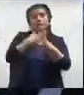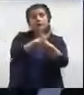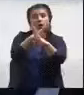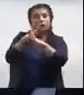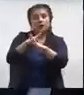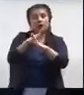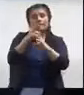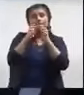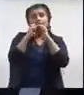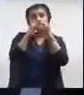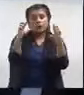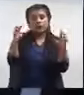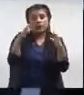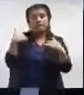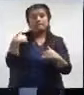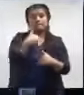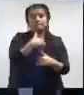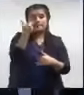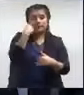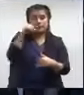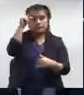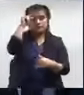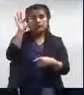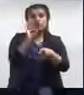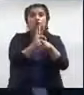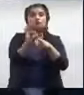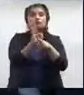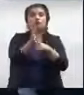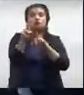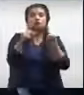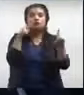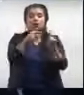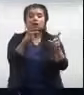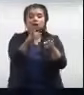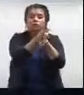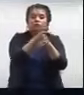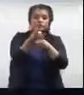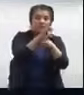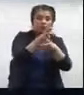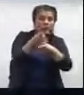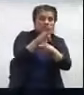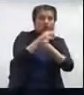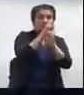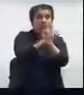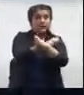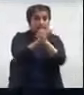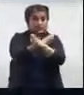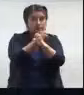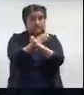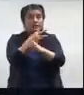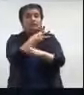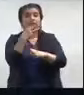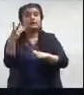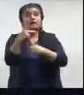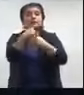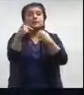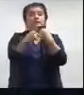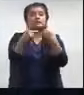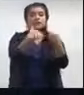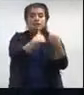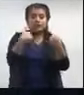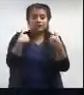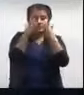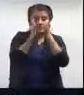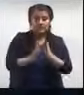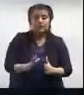de Gobernación. Desarrolla sus funciones bajo la supervisión y lineamientos estratégicos del tercer viceministerio,